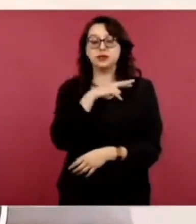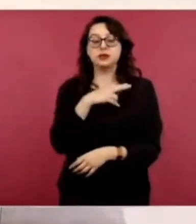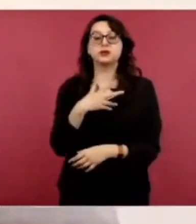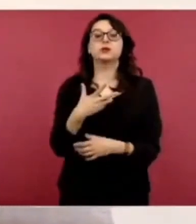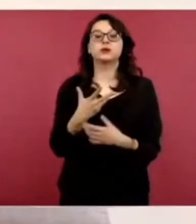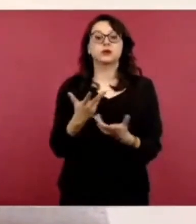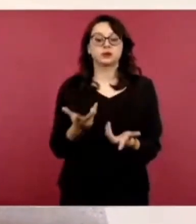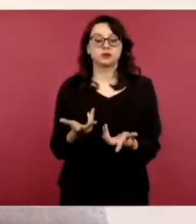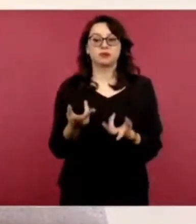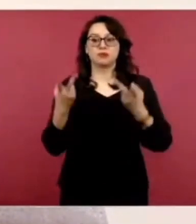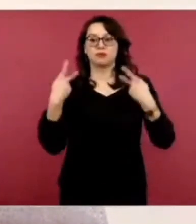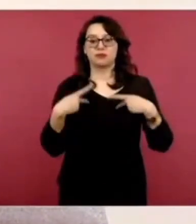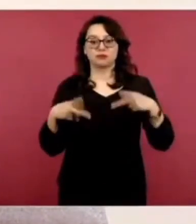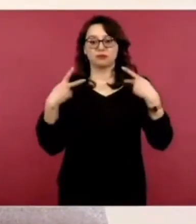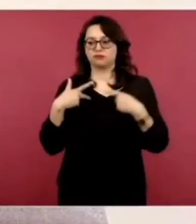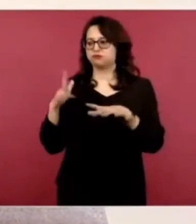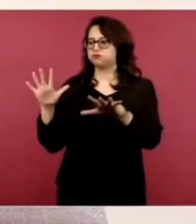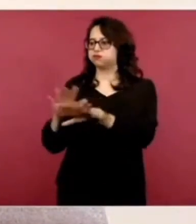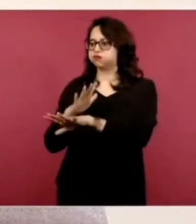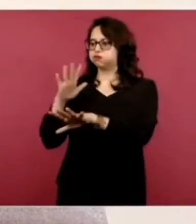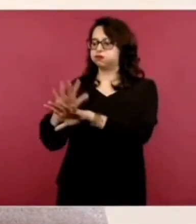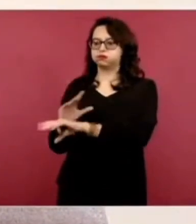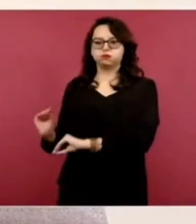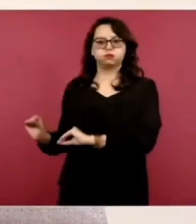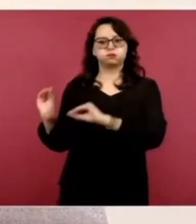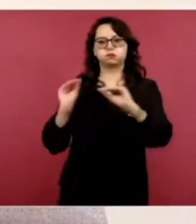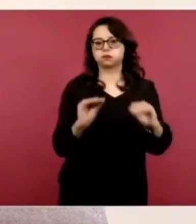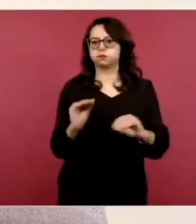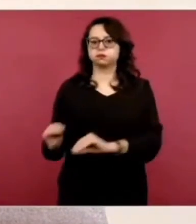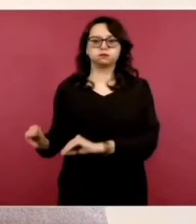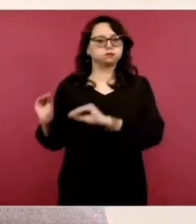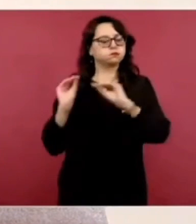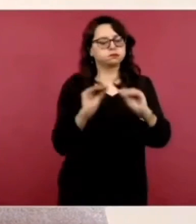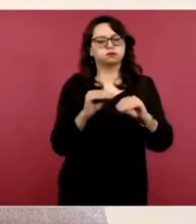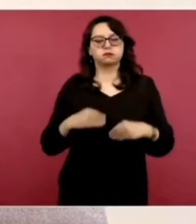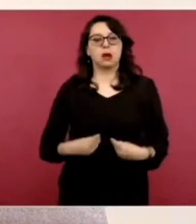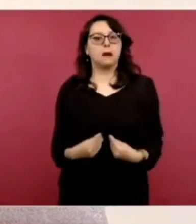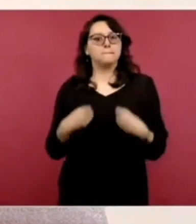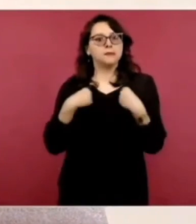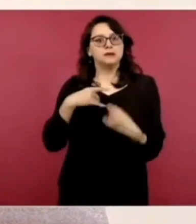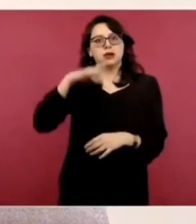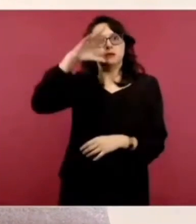Se están trasladando muchas empresas